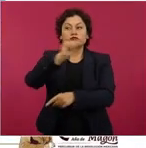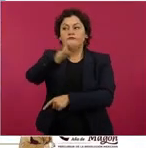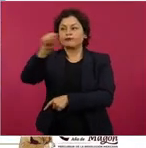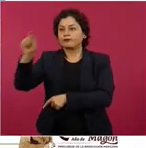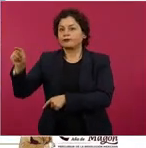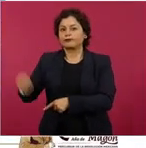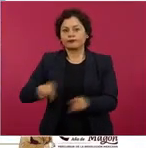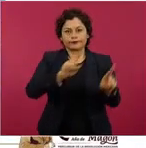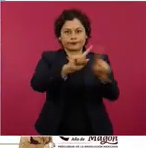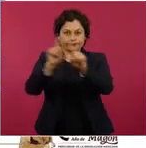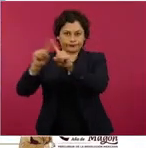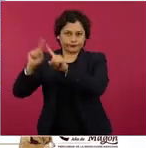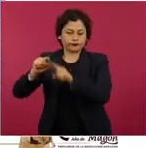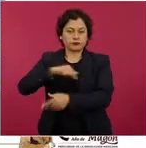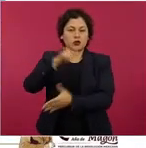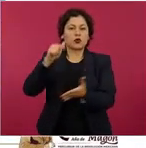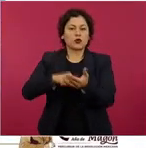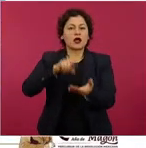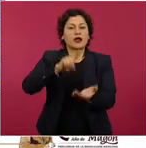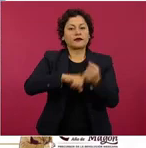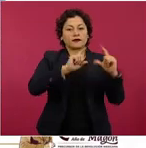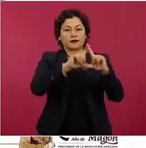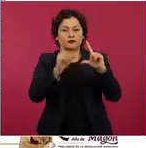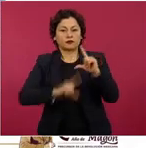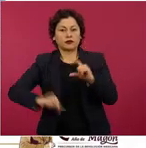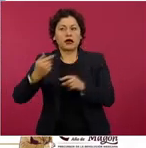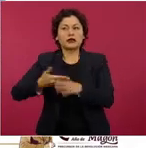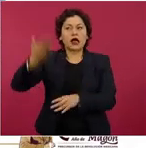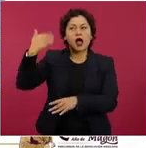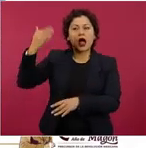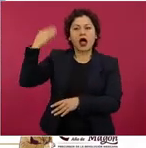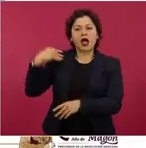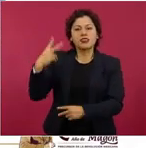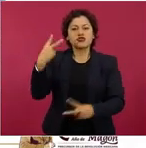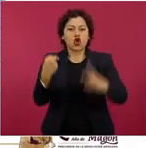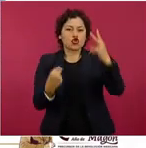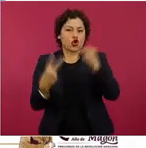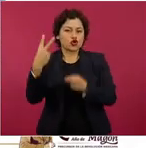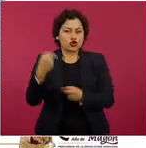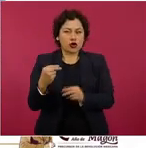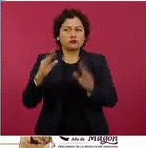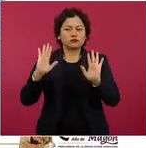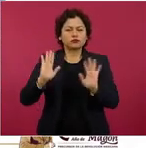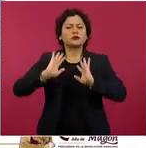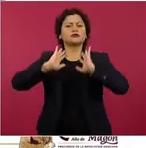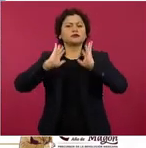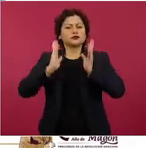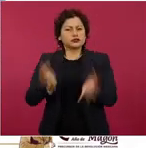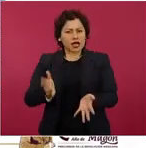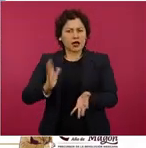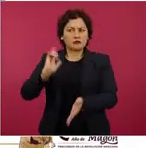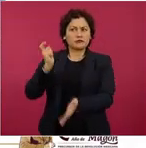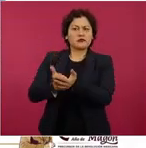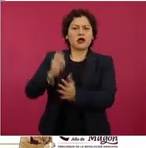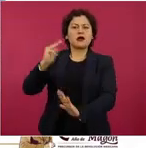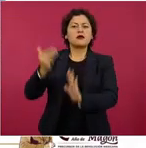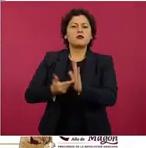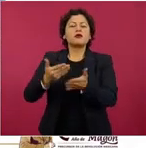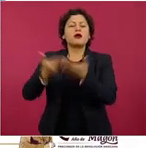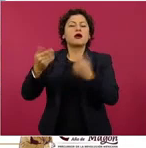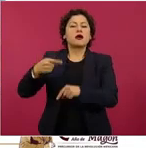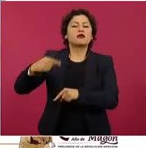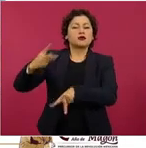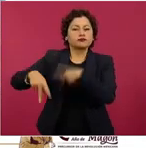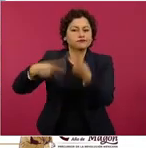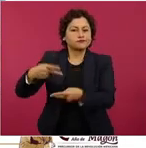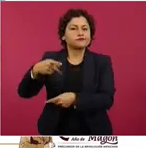gasolineras en el país de las que no se habían dejado verificar y obviamente encontramos la